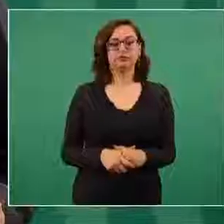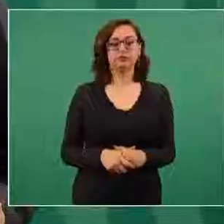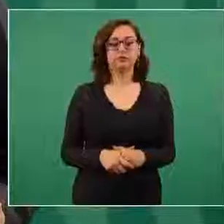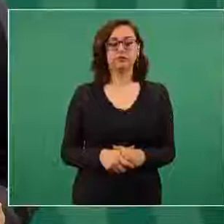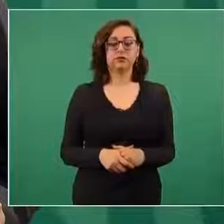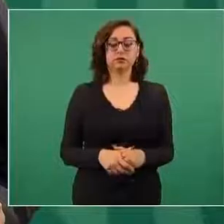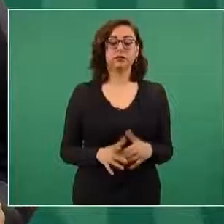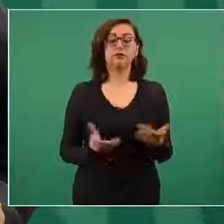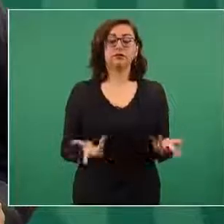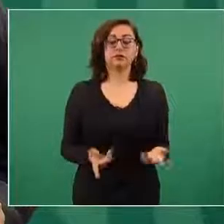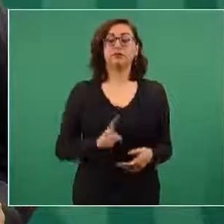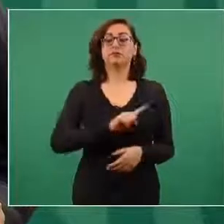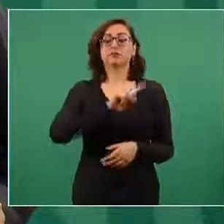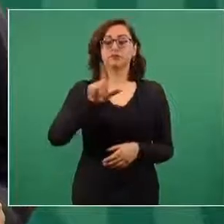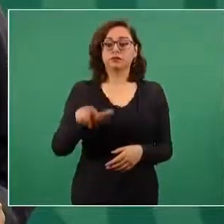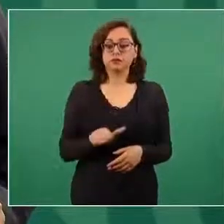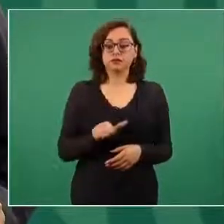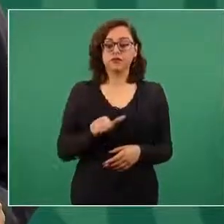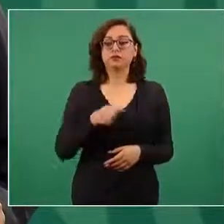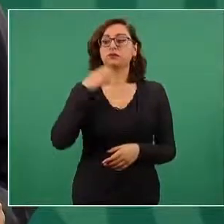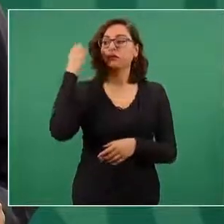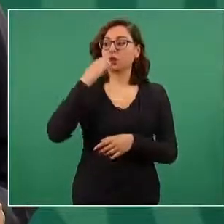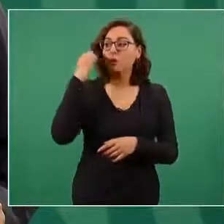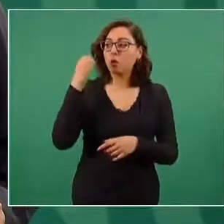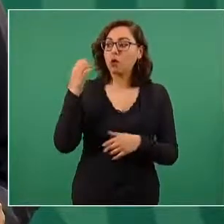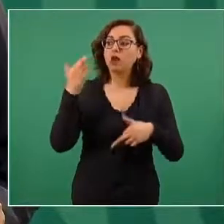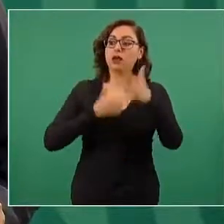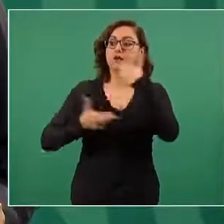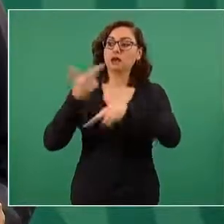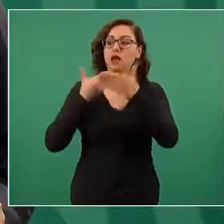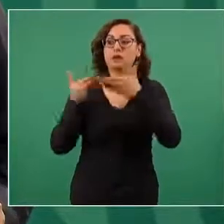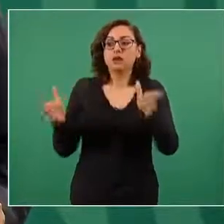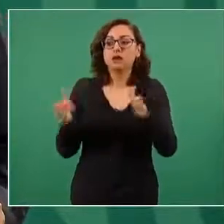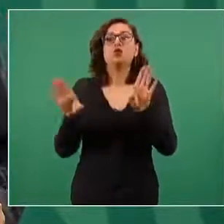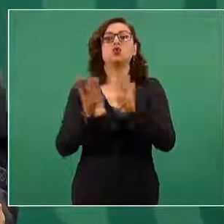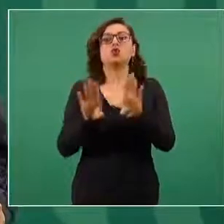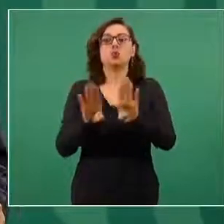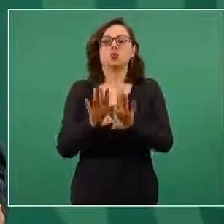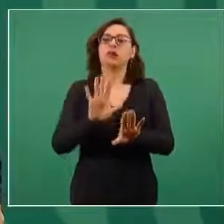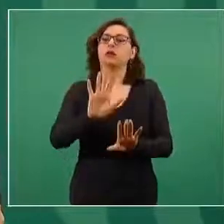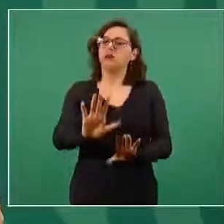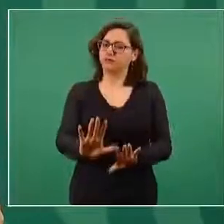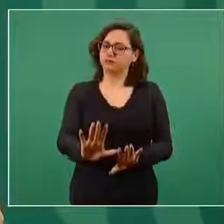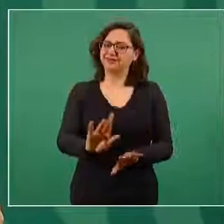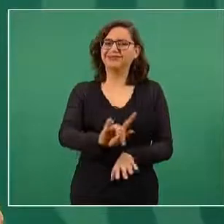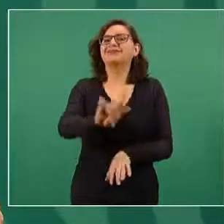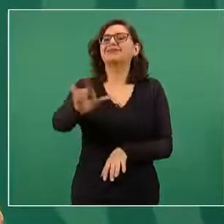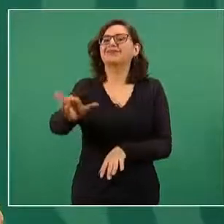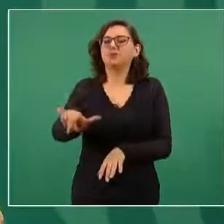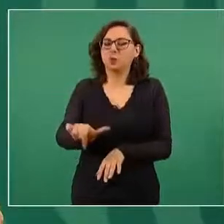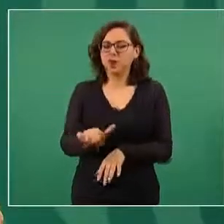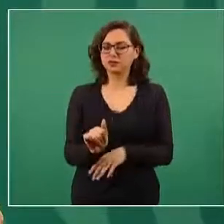después cómo es el regreso a clases, la situación de las escuelas,